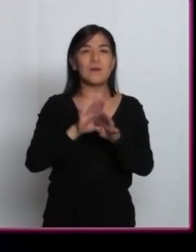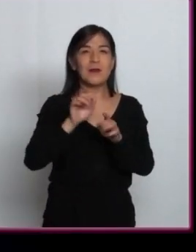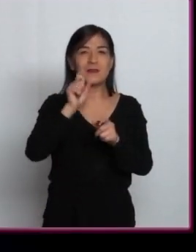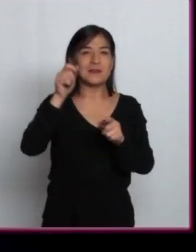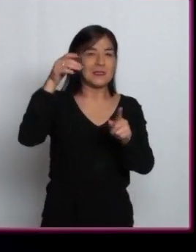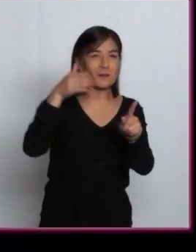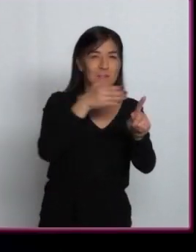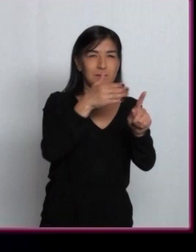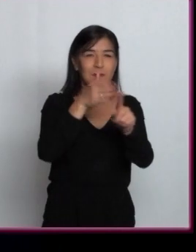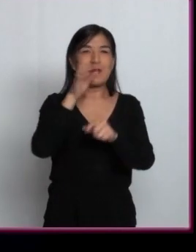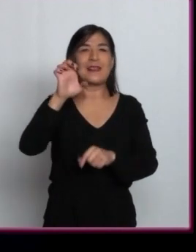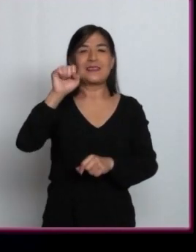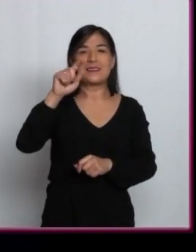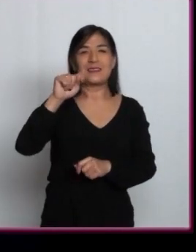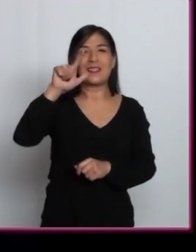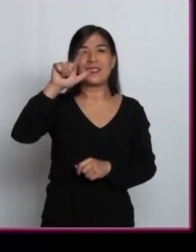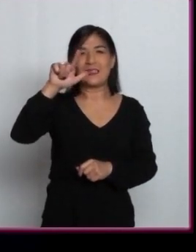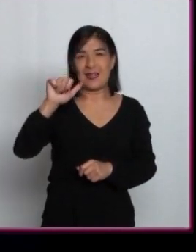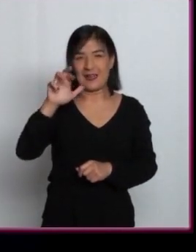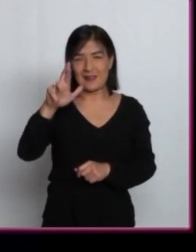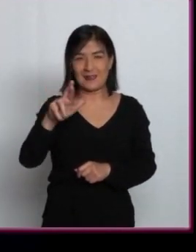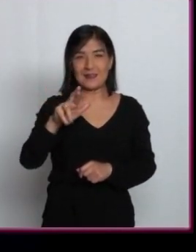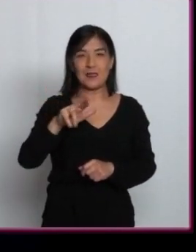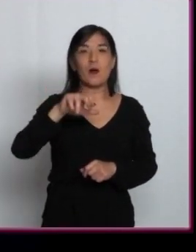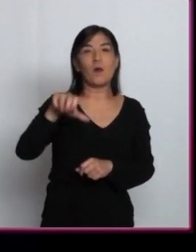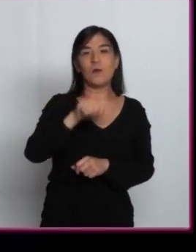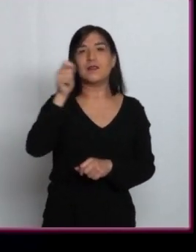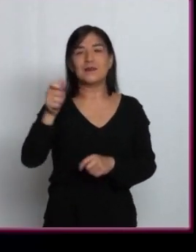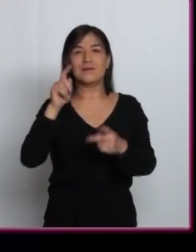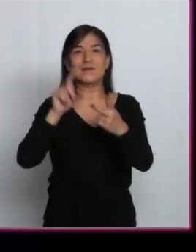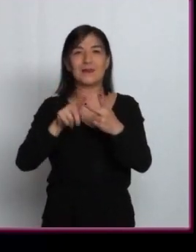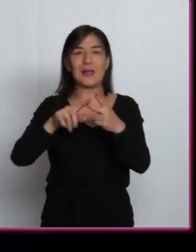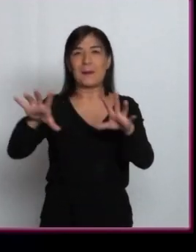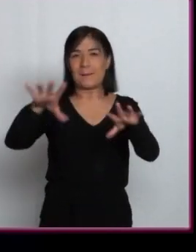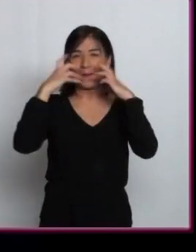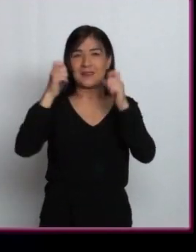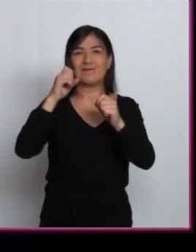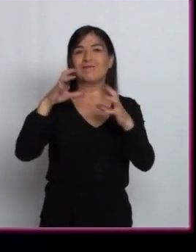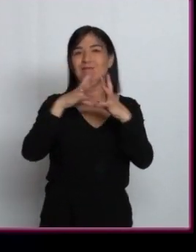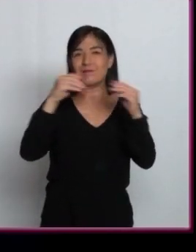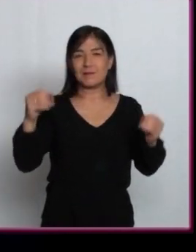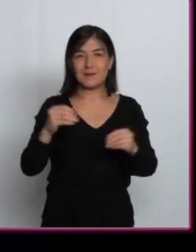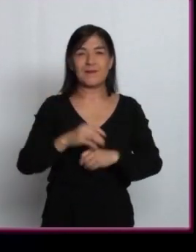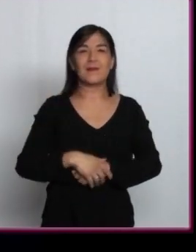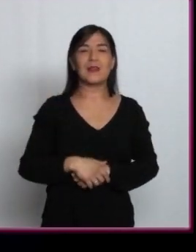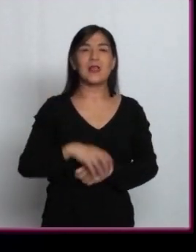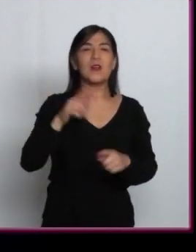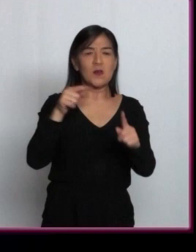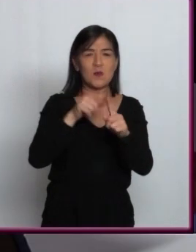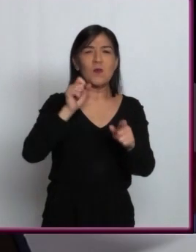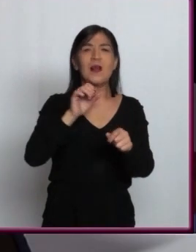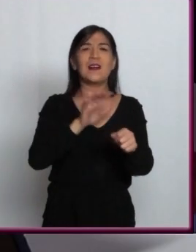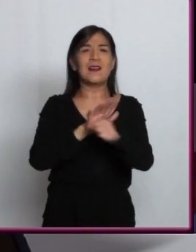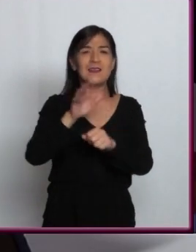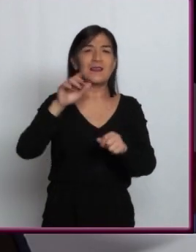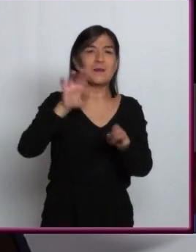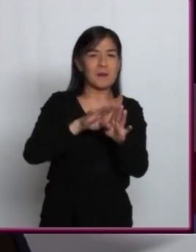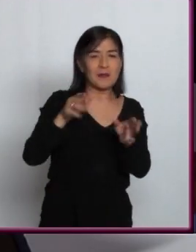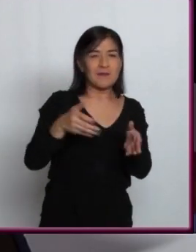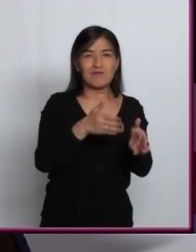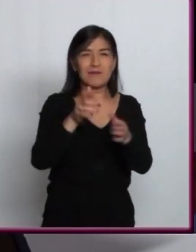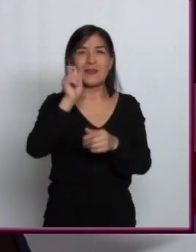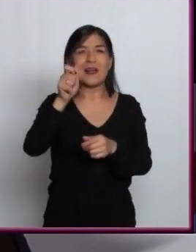estelar y el otro es el de la velocidad radial. En la técnica del tránsito estelar lo que se hace es